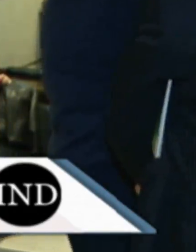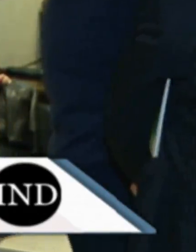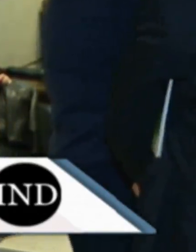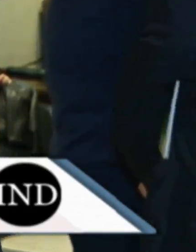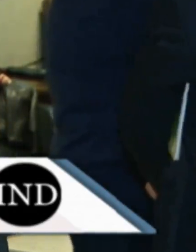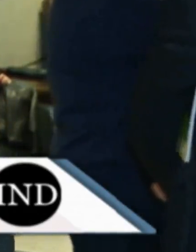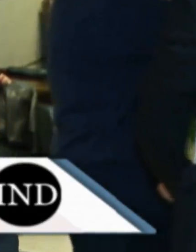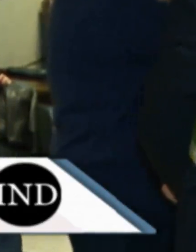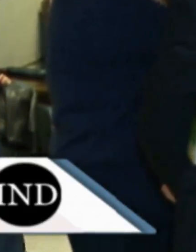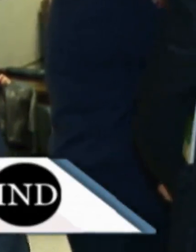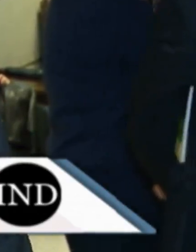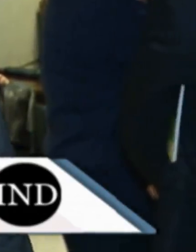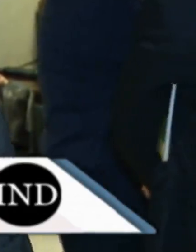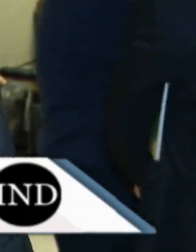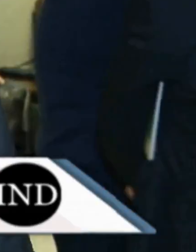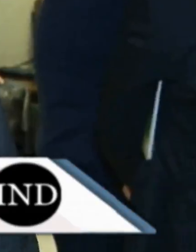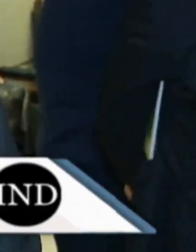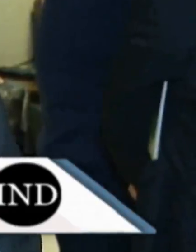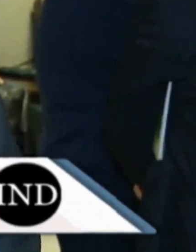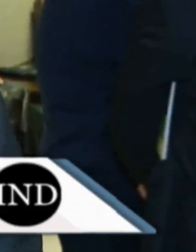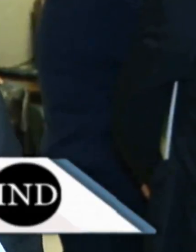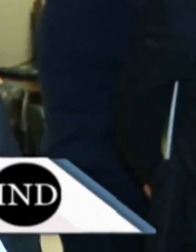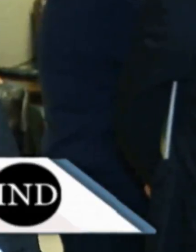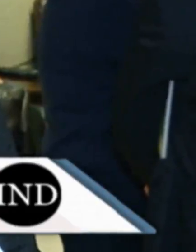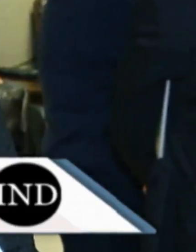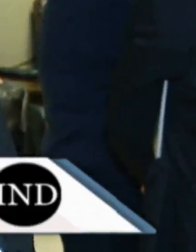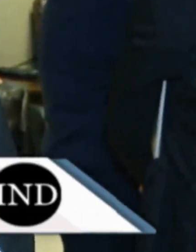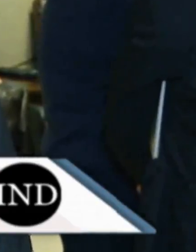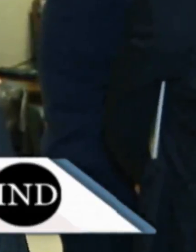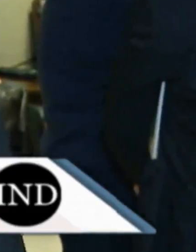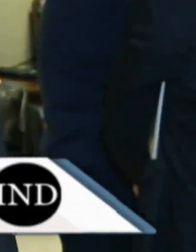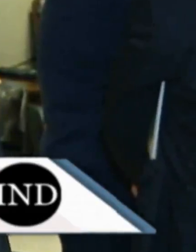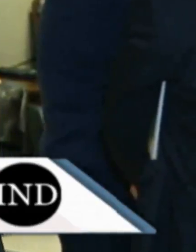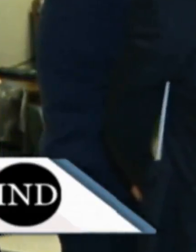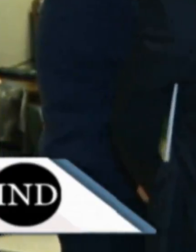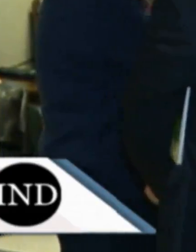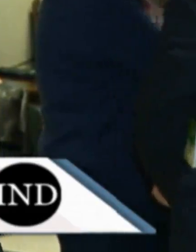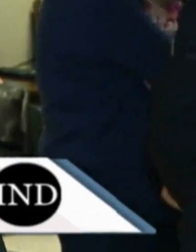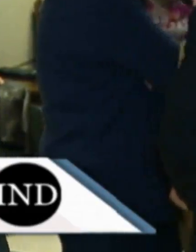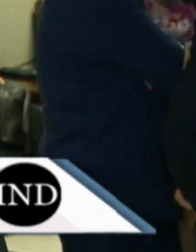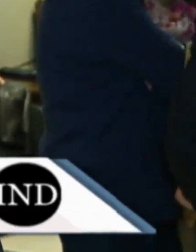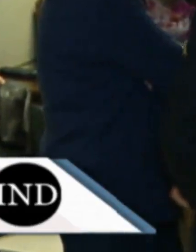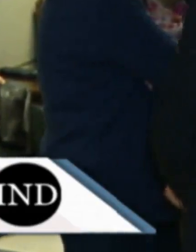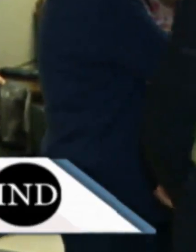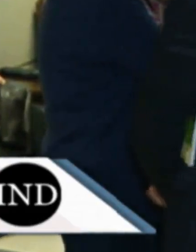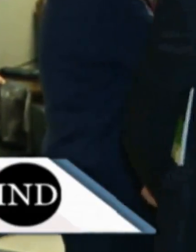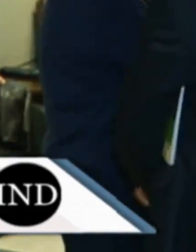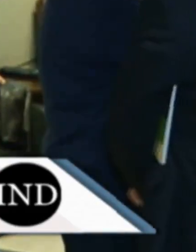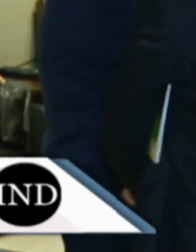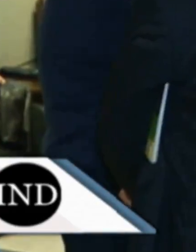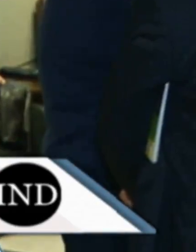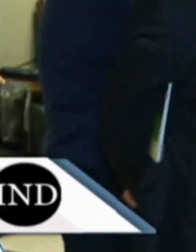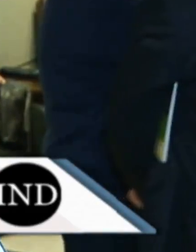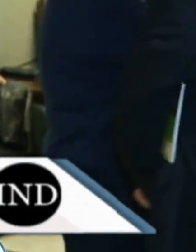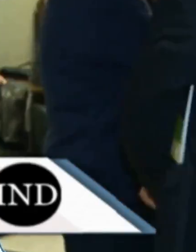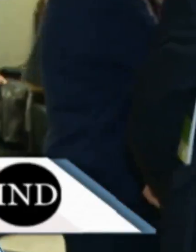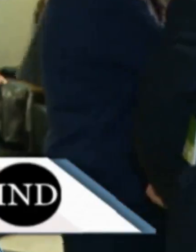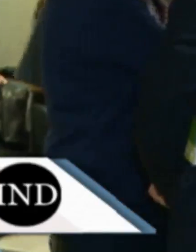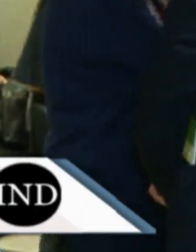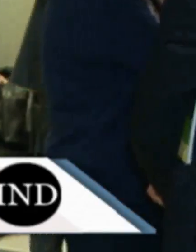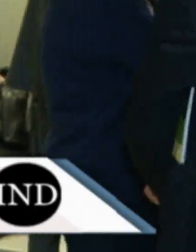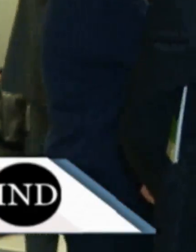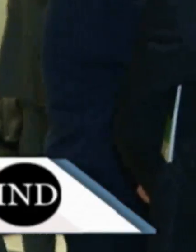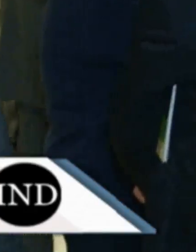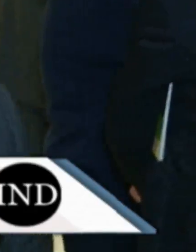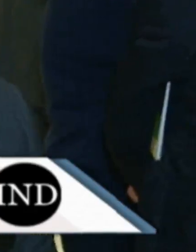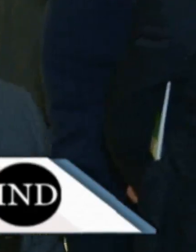prácticamente un tercio 37% en promedio que obviamente provoca una baja del nivel